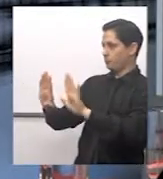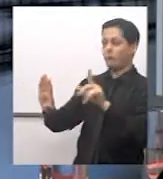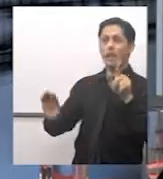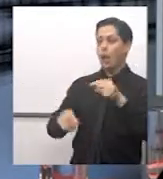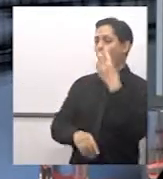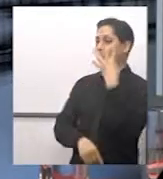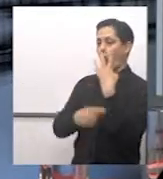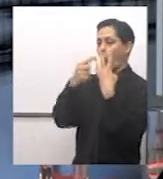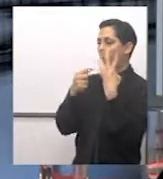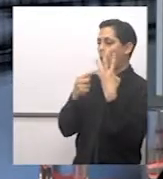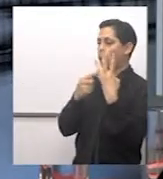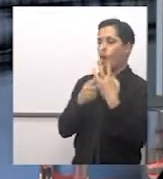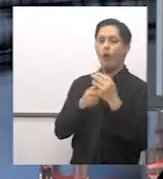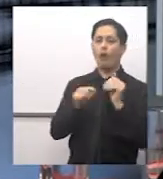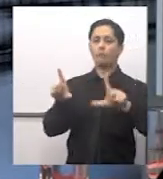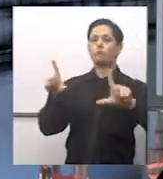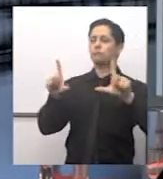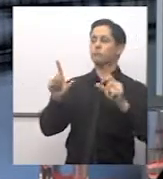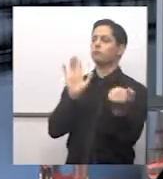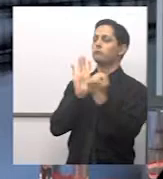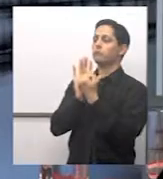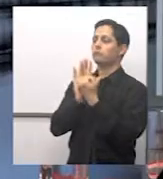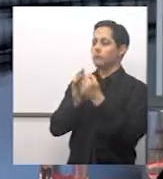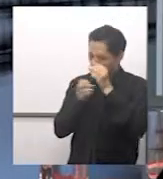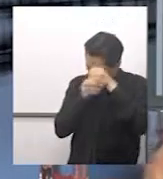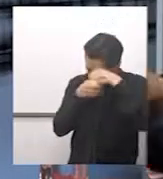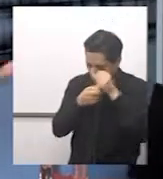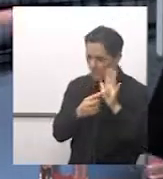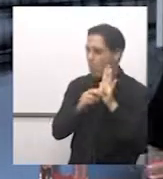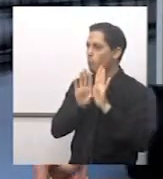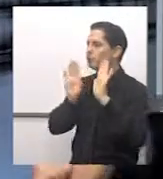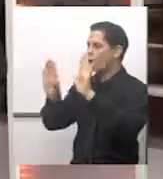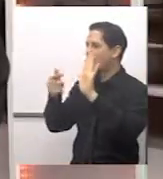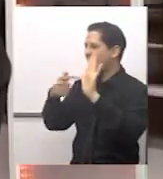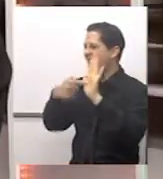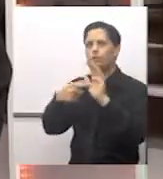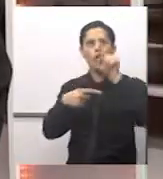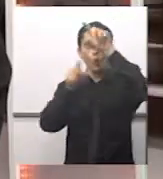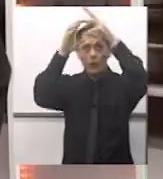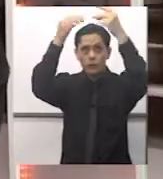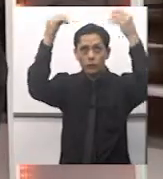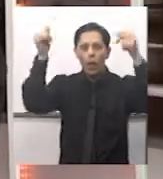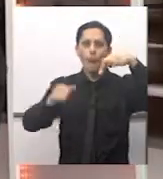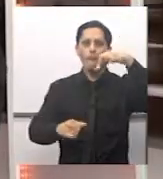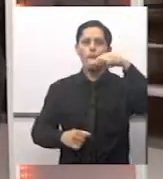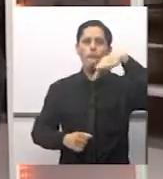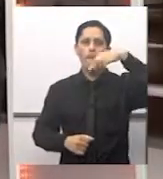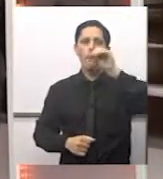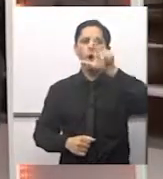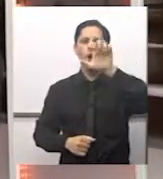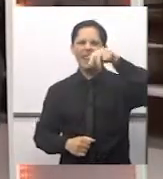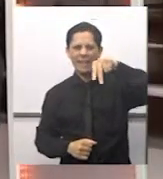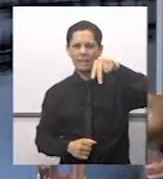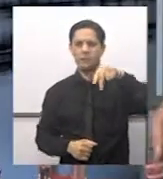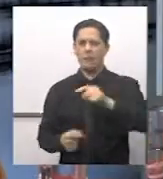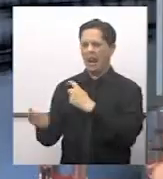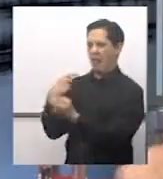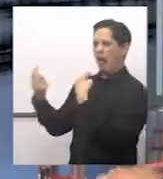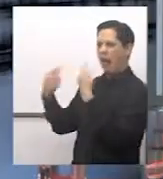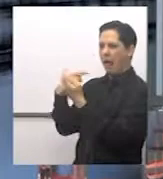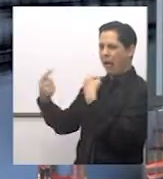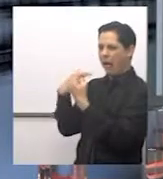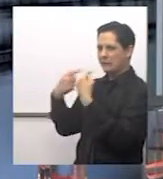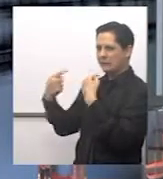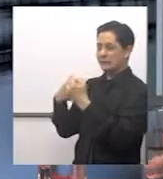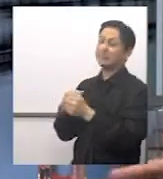4 laboratorios certificados demostraron que era polen. Pero algunos de esos parlamentarios dudaron y los criticaron en ese mismo tiempo. Sí,